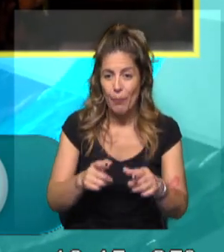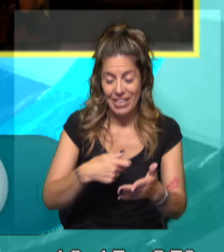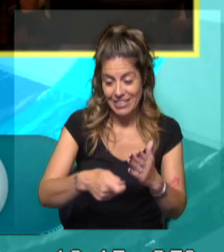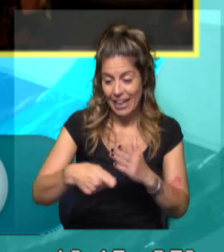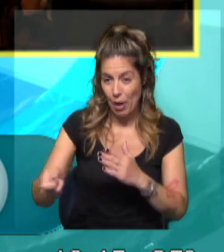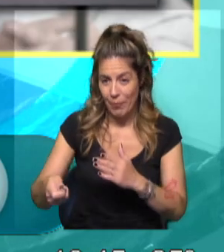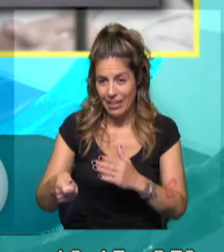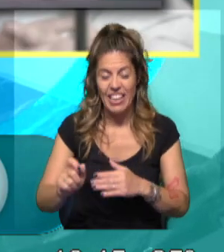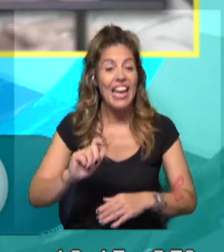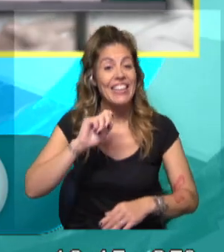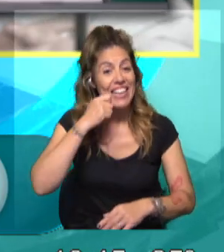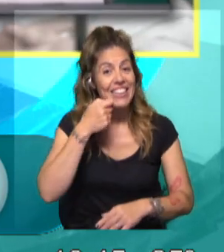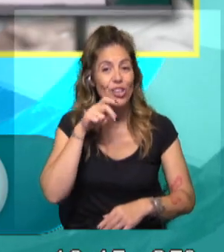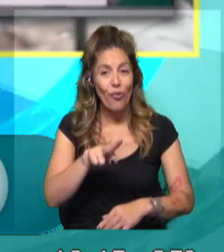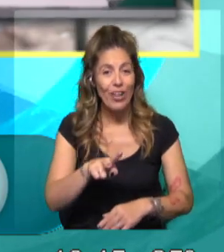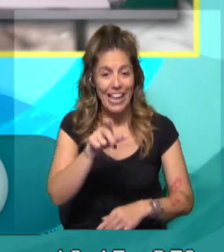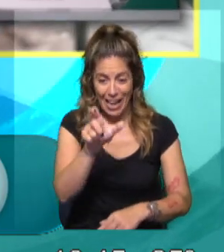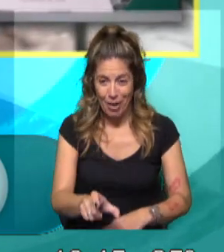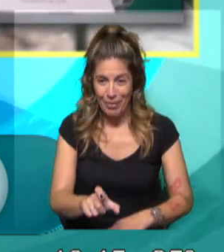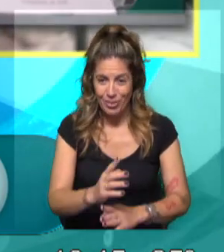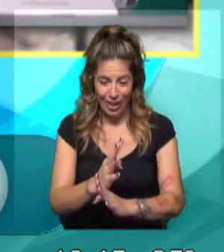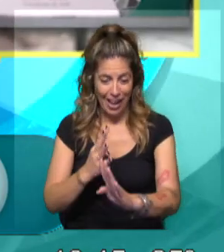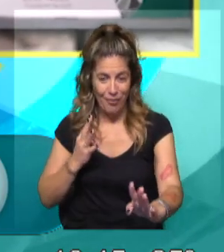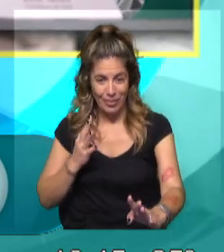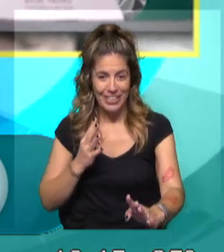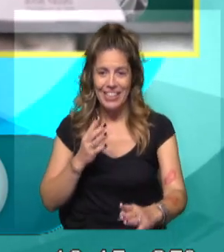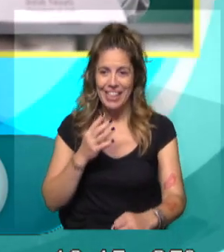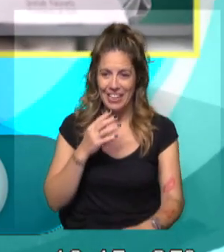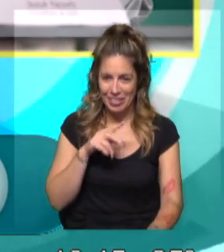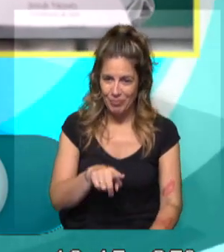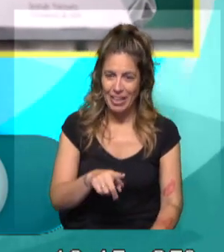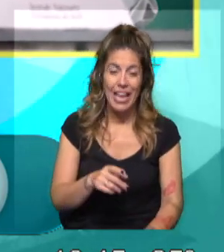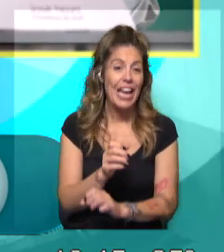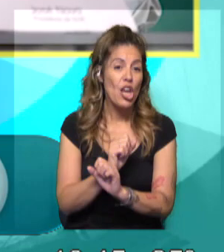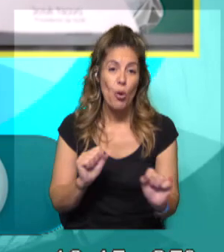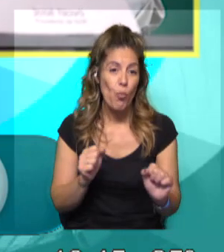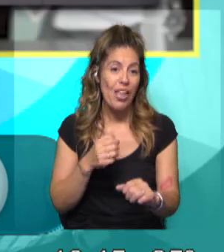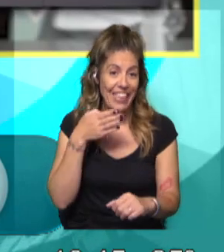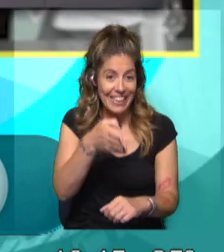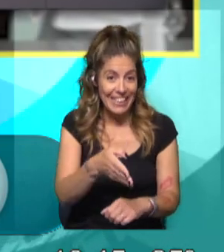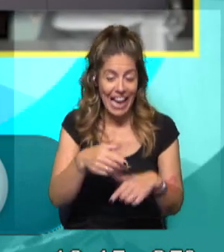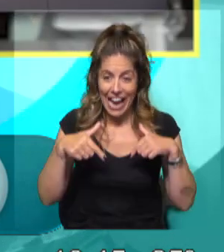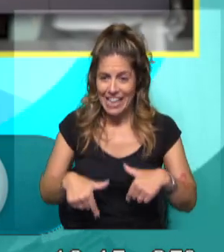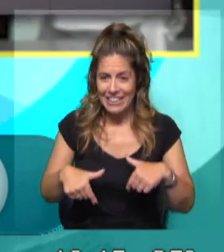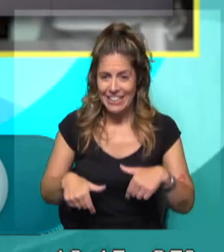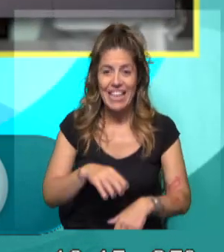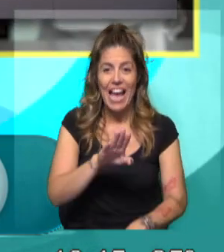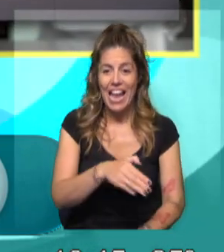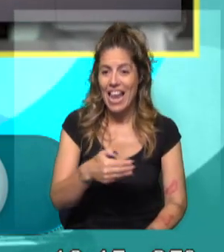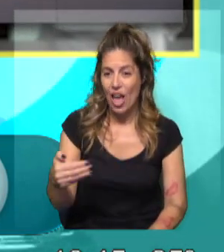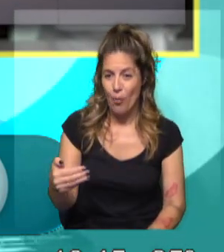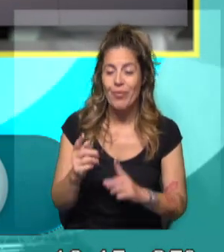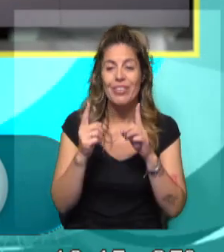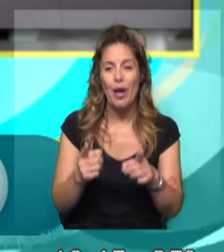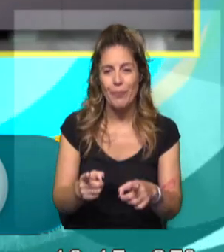la fila que hacen mirándose y compartiendo. Sí, y el que no puede ir hasta la Intendencia está en la página web que está en este momento